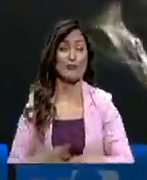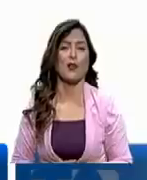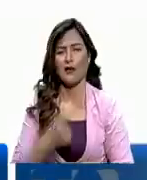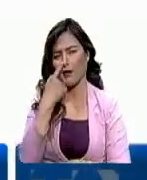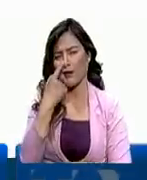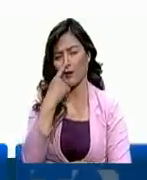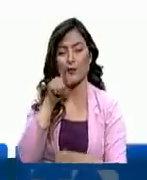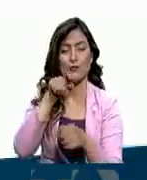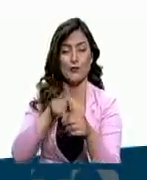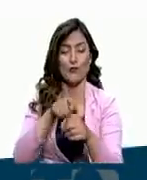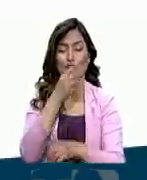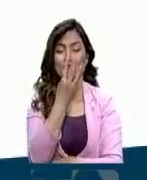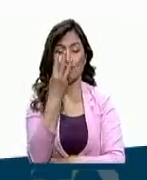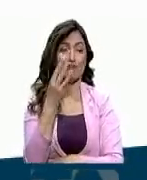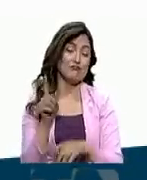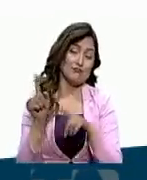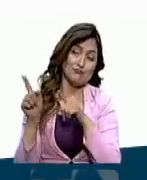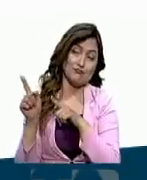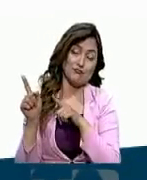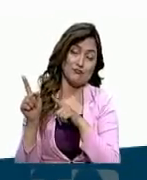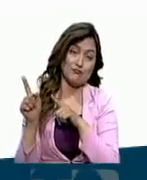pueden inscribirse en la página web